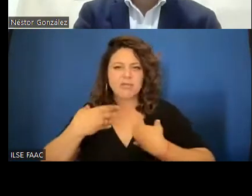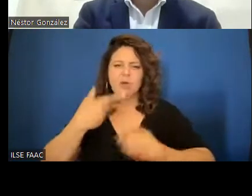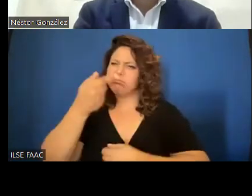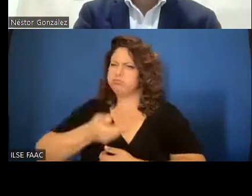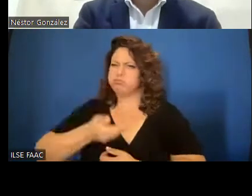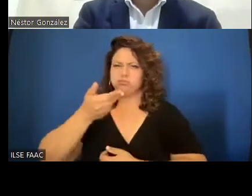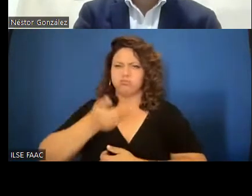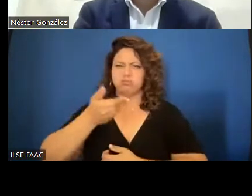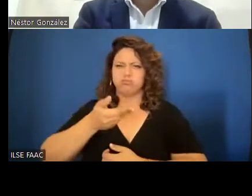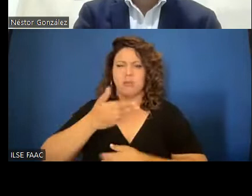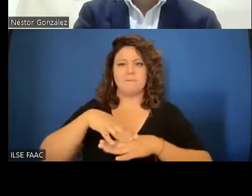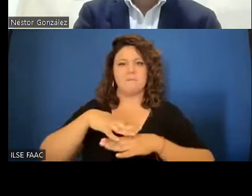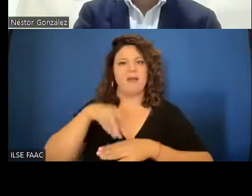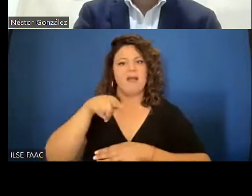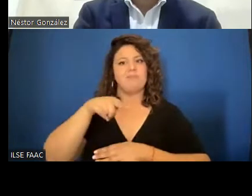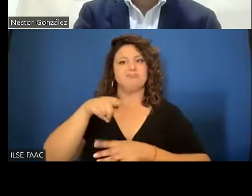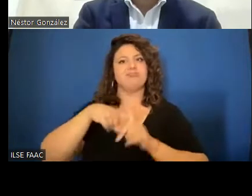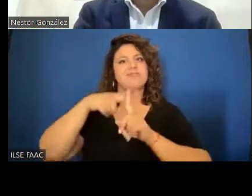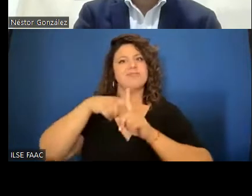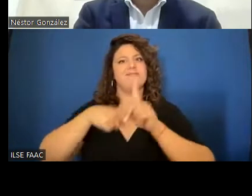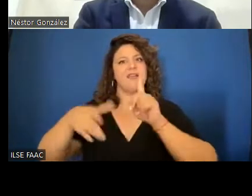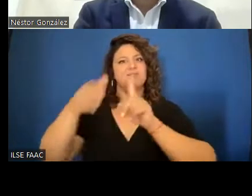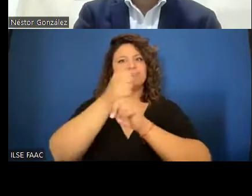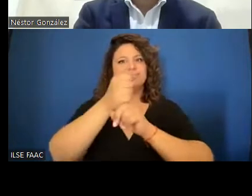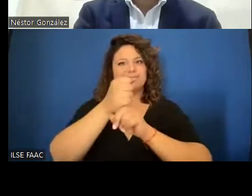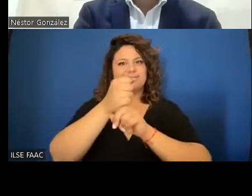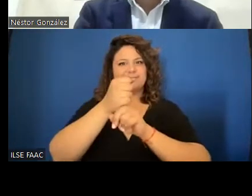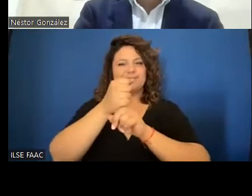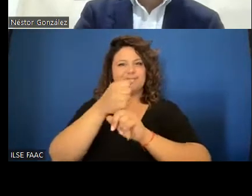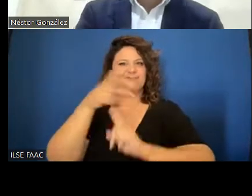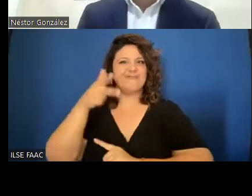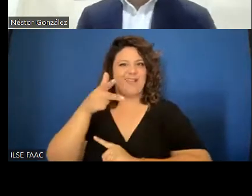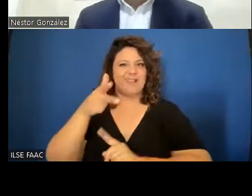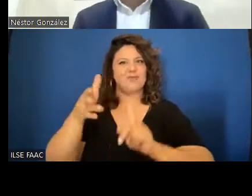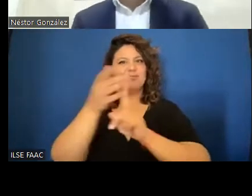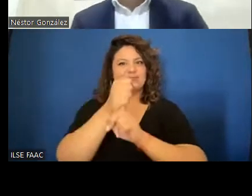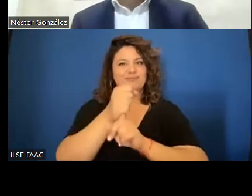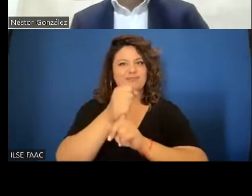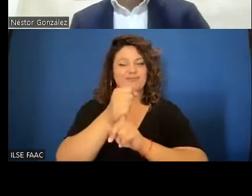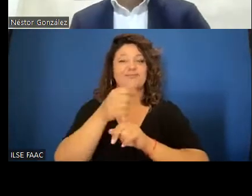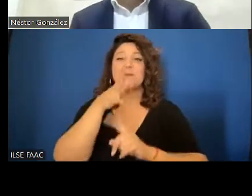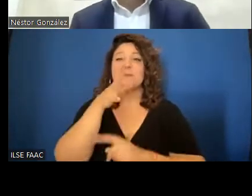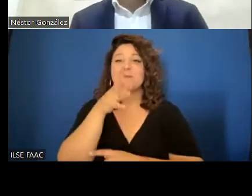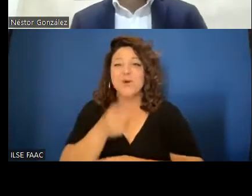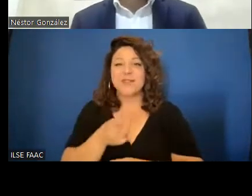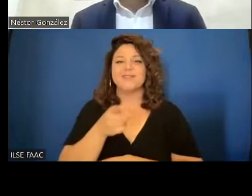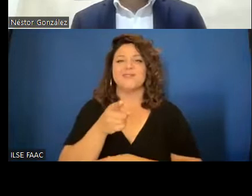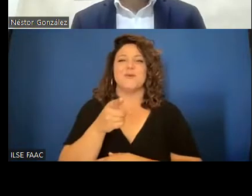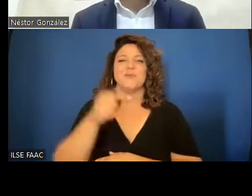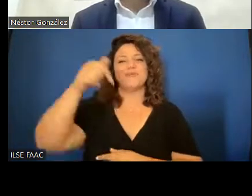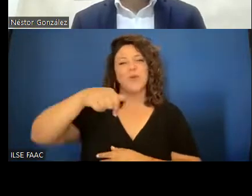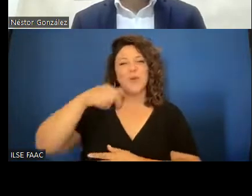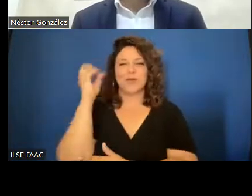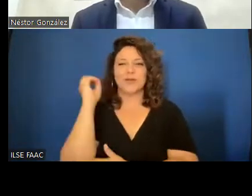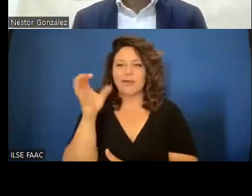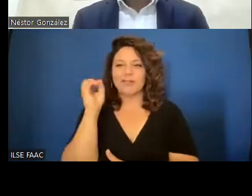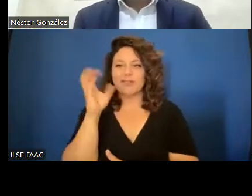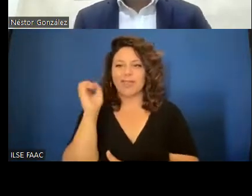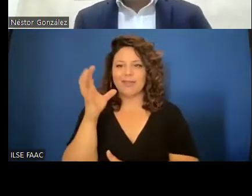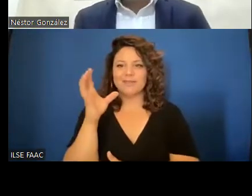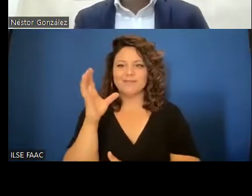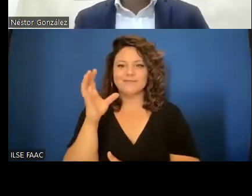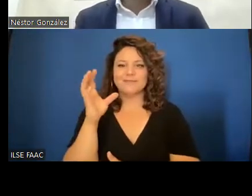permiten de alguna forma pues poner en un plano más de igualdad. Pero es muy importante el conocimiento y